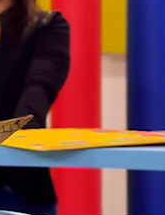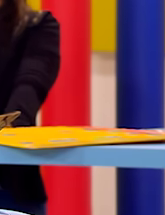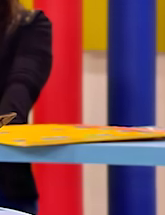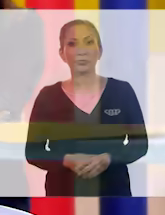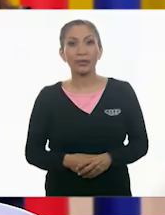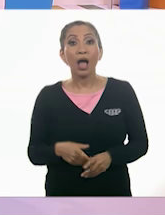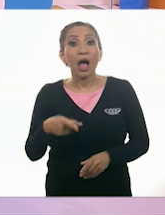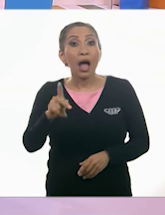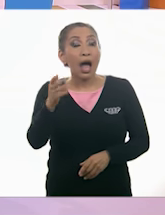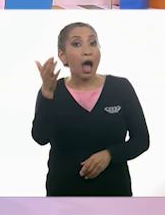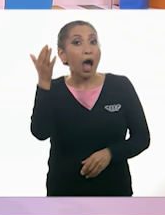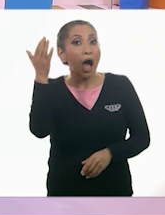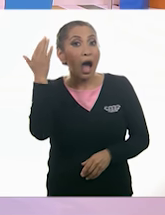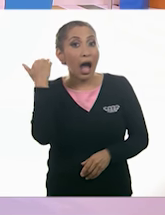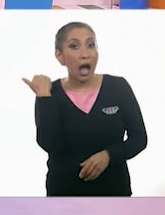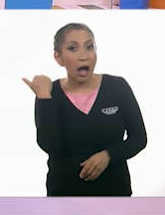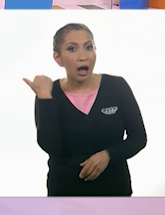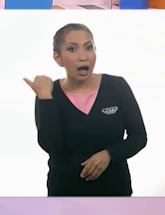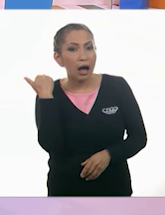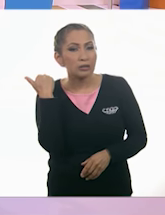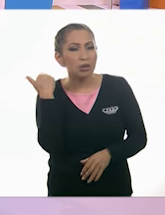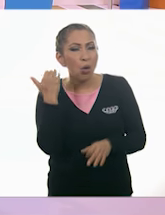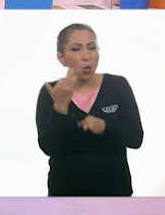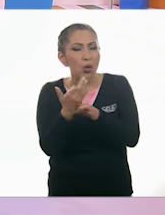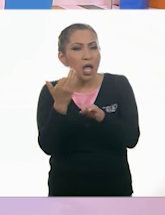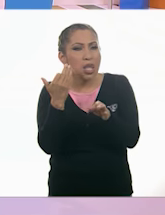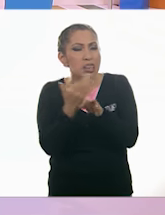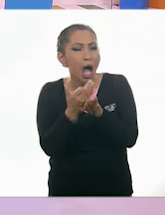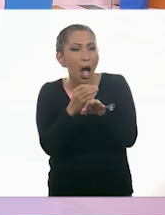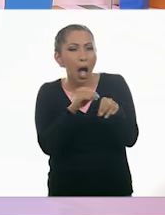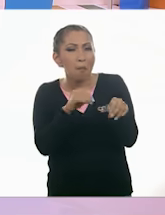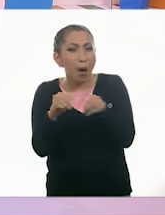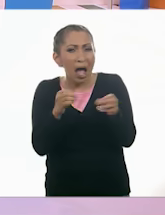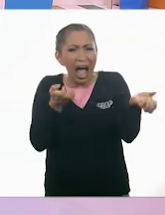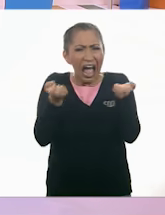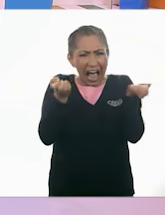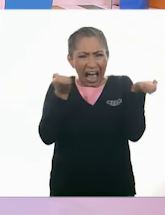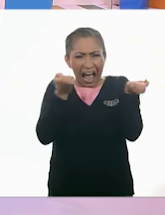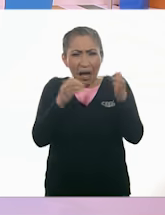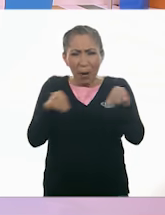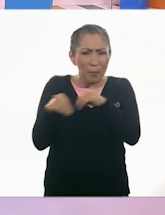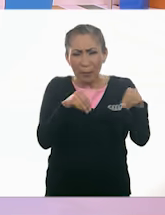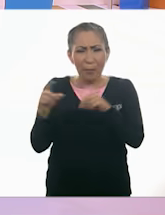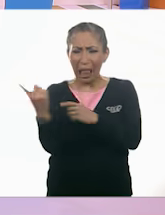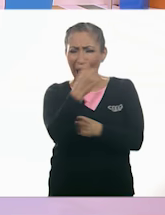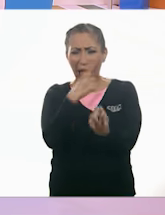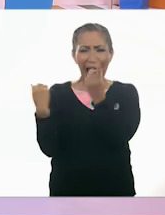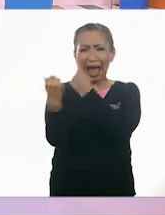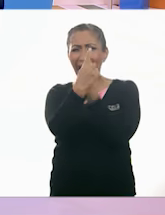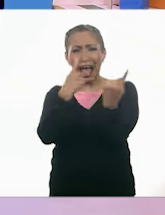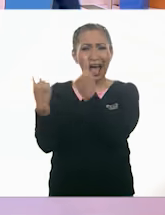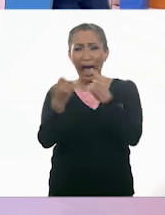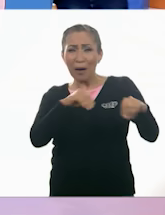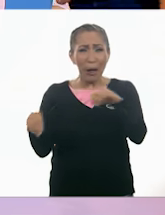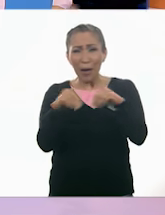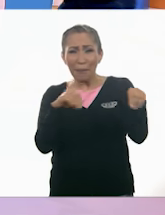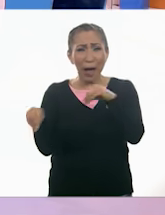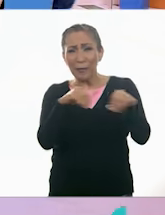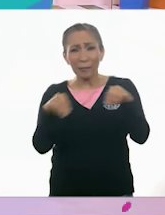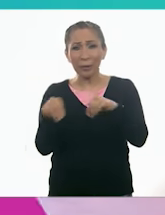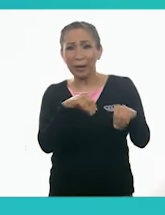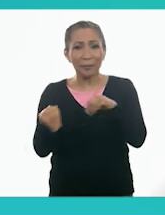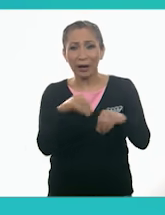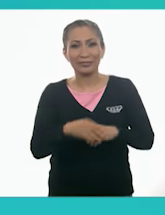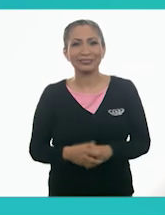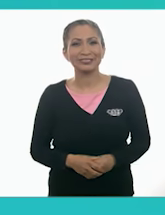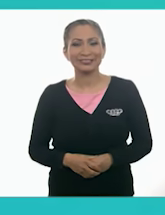Pero antes, ha llegado el momento de movernos. ¡A movernos! ¡A movernos! ¡Muévanse! ¡Muévanse! ¡Se